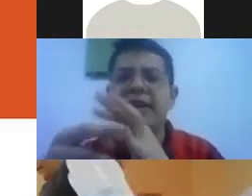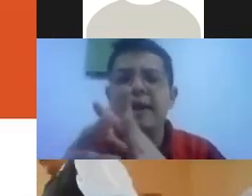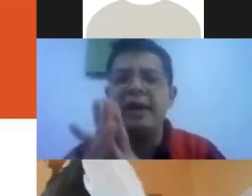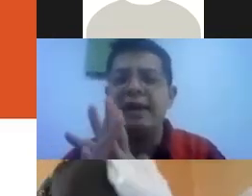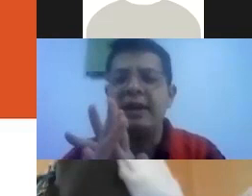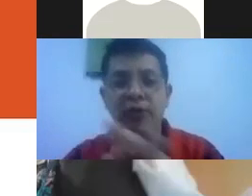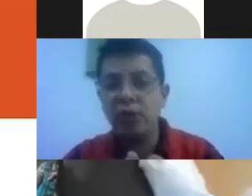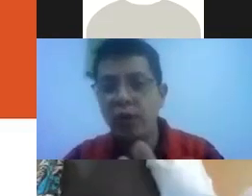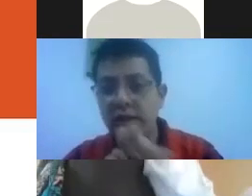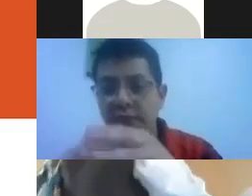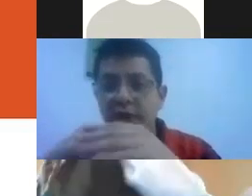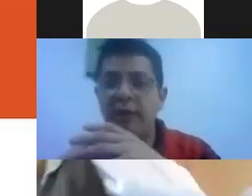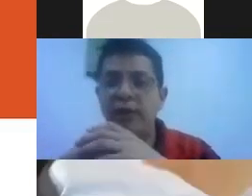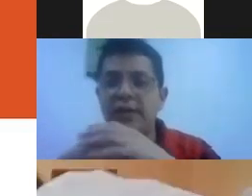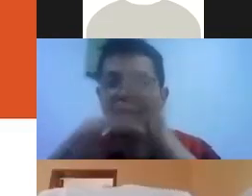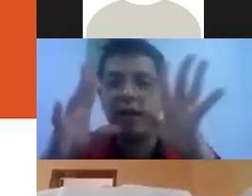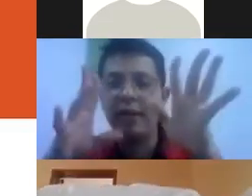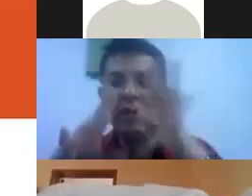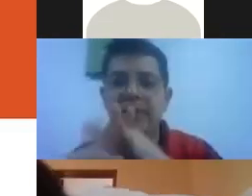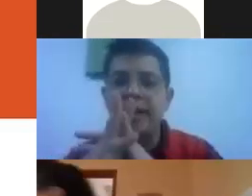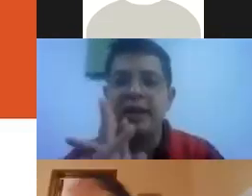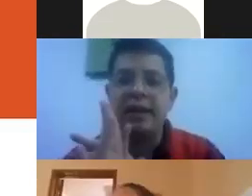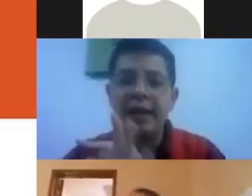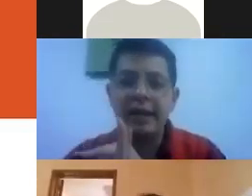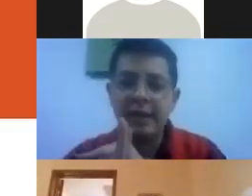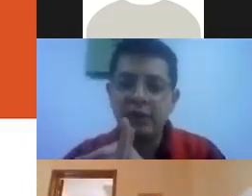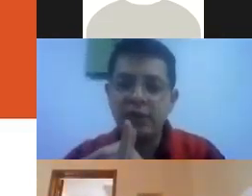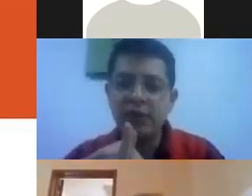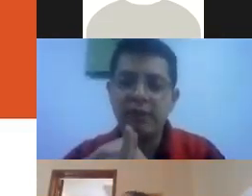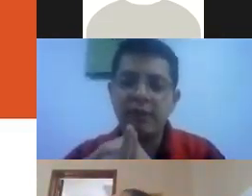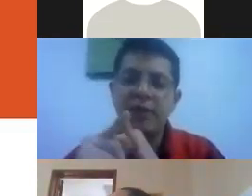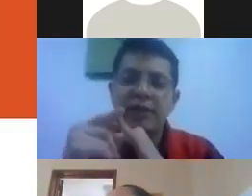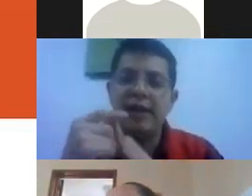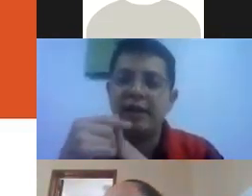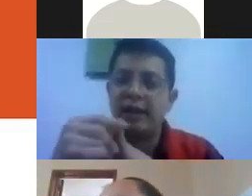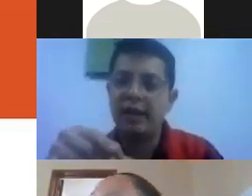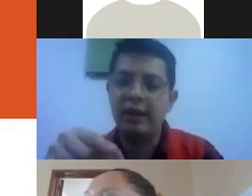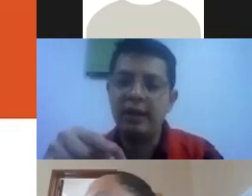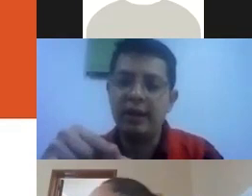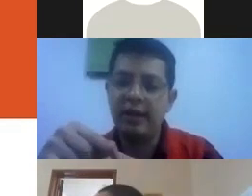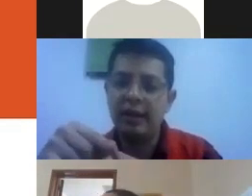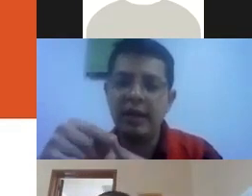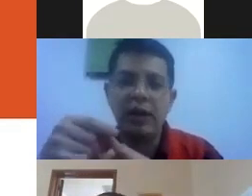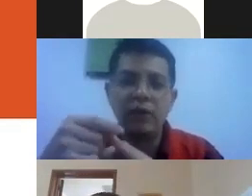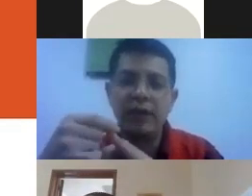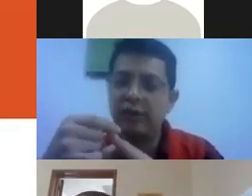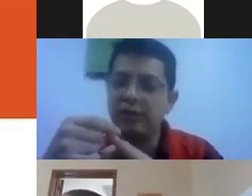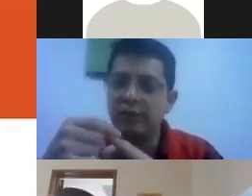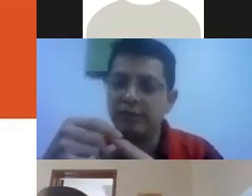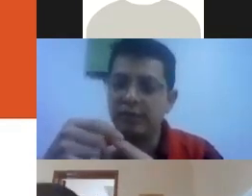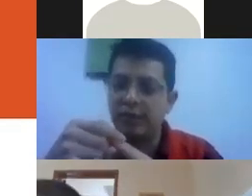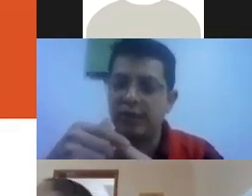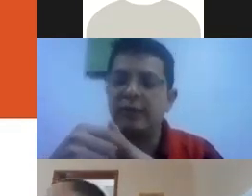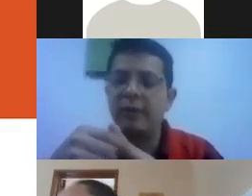considerar, no solo en este tipo de quemaduras, sino en general, es que nosotros debemos retirar algún